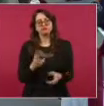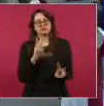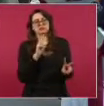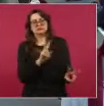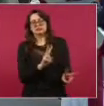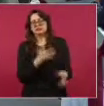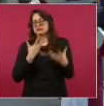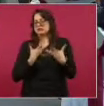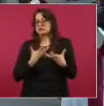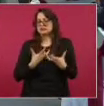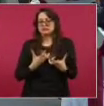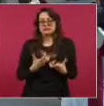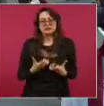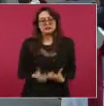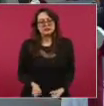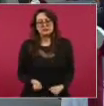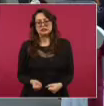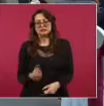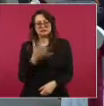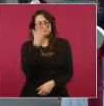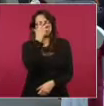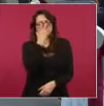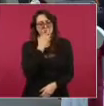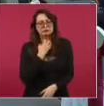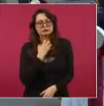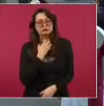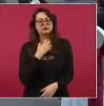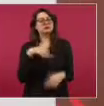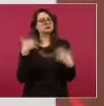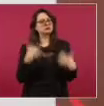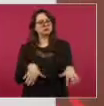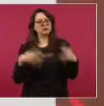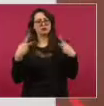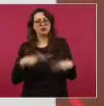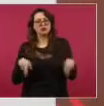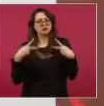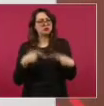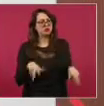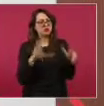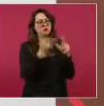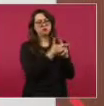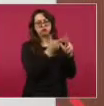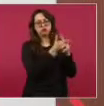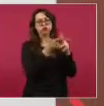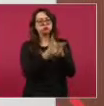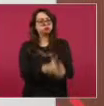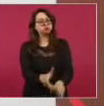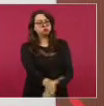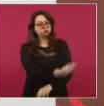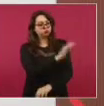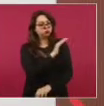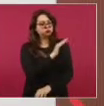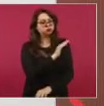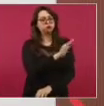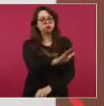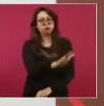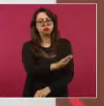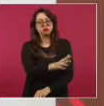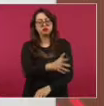injustos, trágicos, sangrientos y asesinos que lograron lo que no